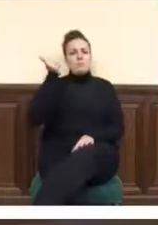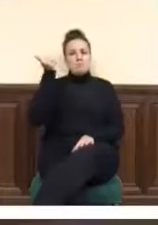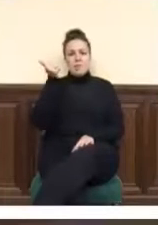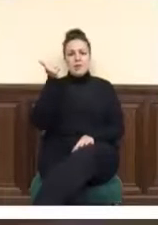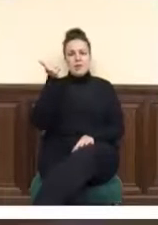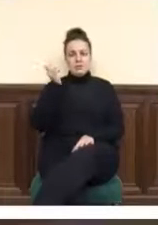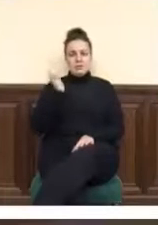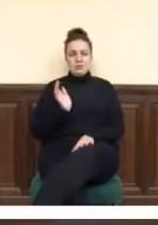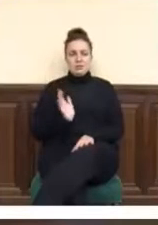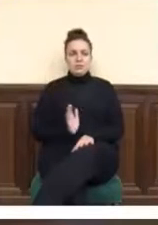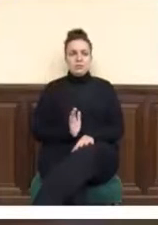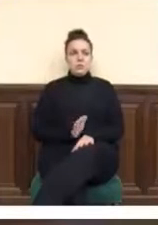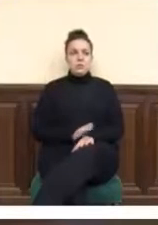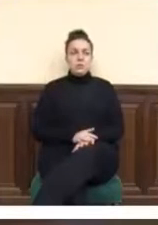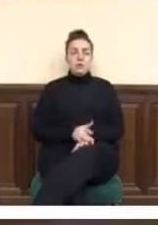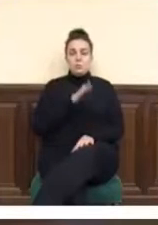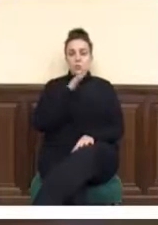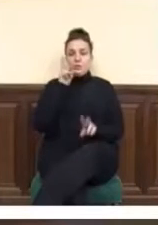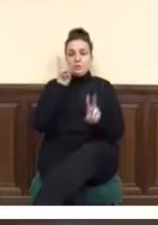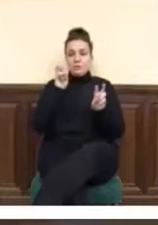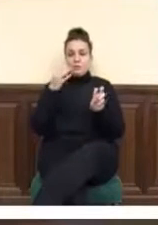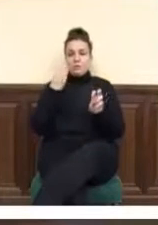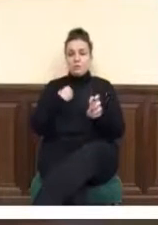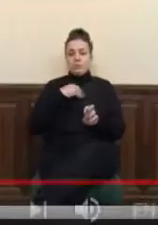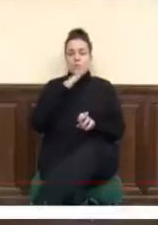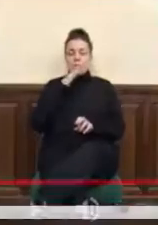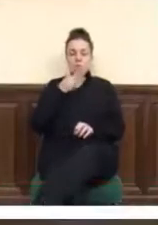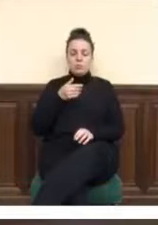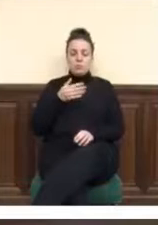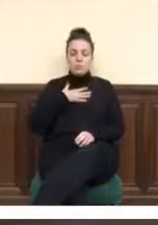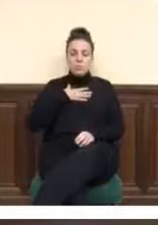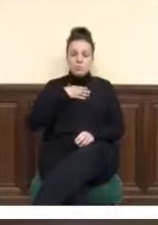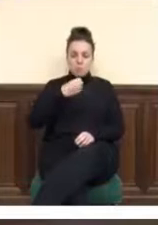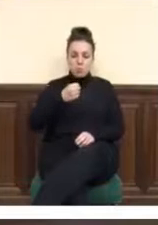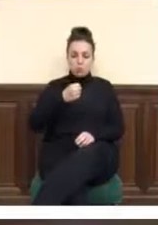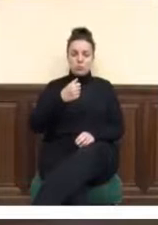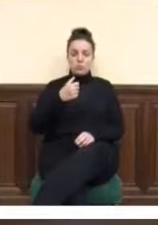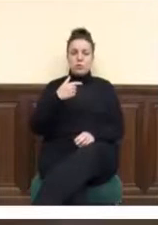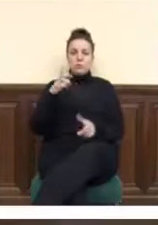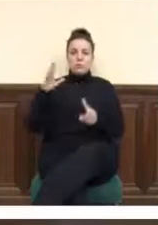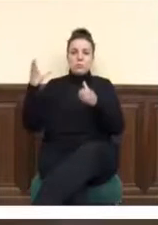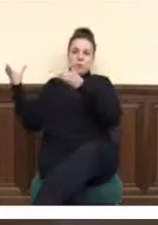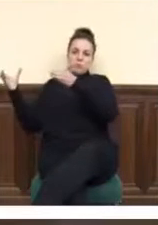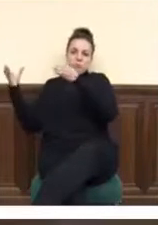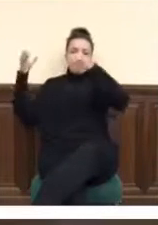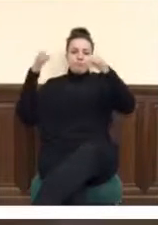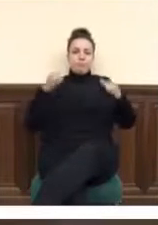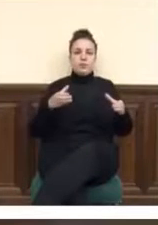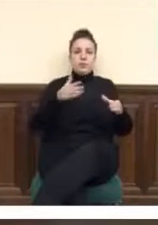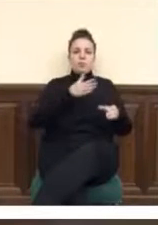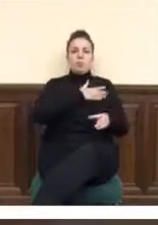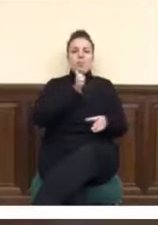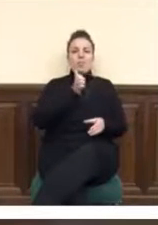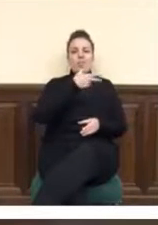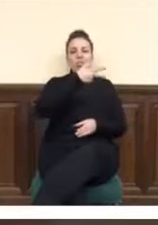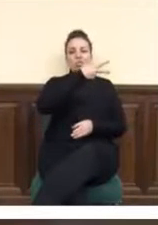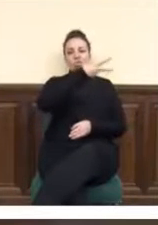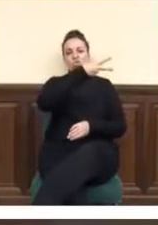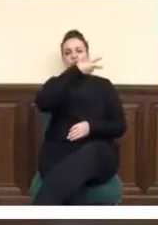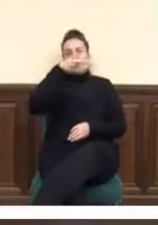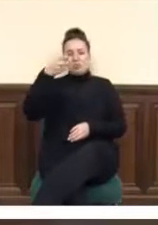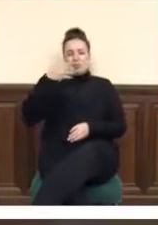la región por esta cuestión, porque fue a Móstoles donde vino la mayor dotación, 200 policías, si no recuerdo